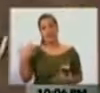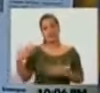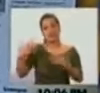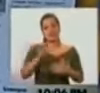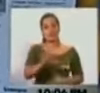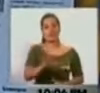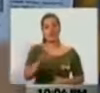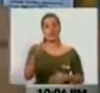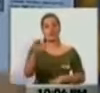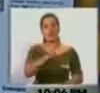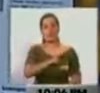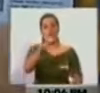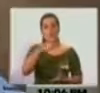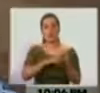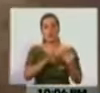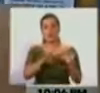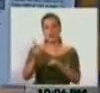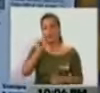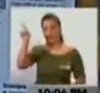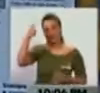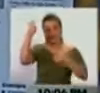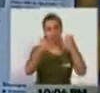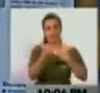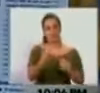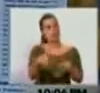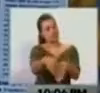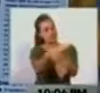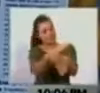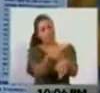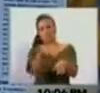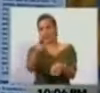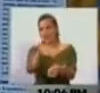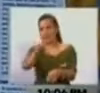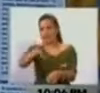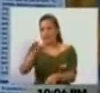presidente. Pido perdón por el dolor causado el 4 de febrero.